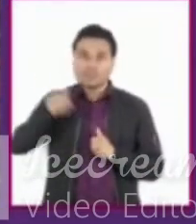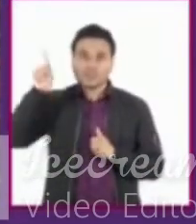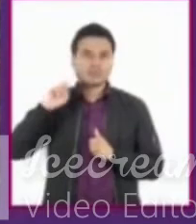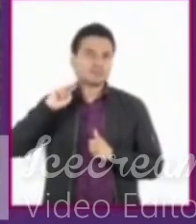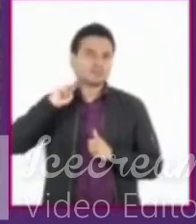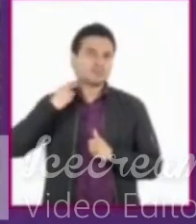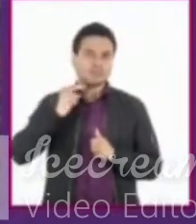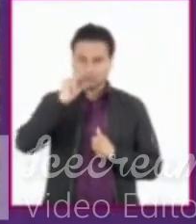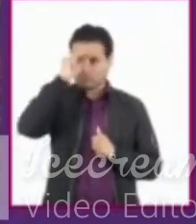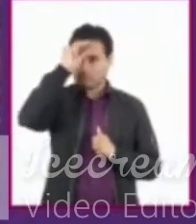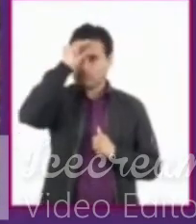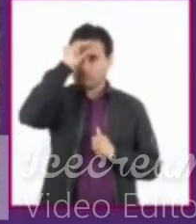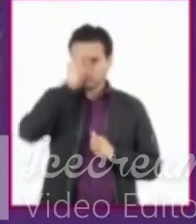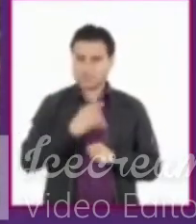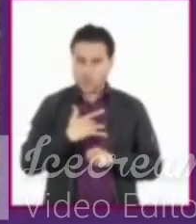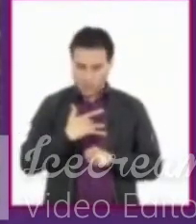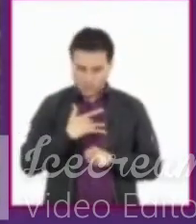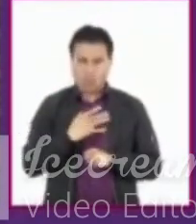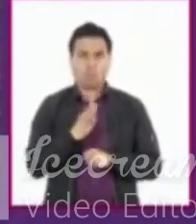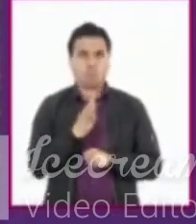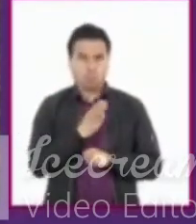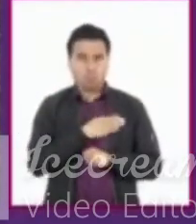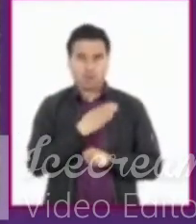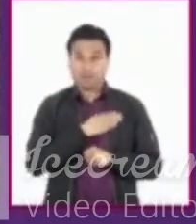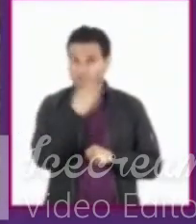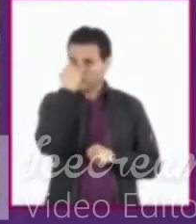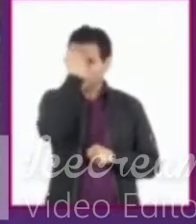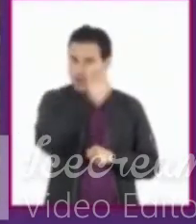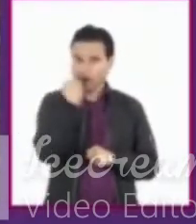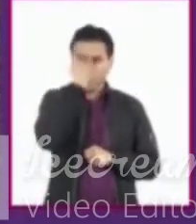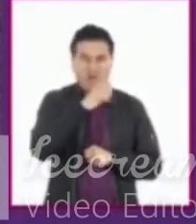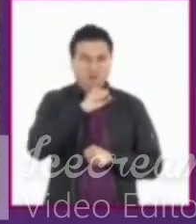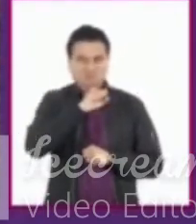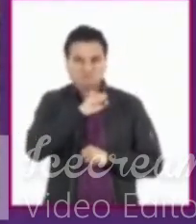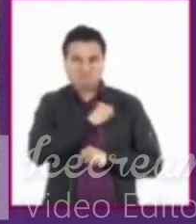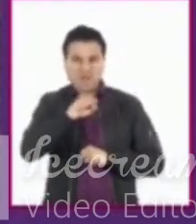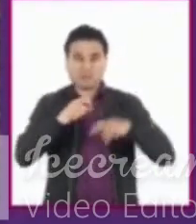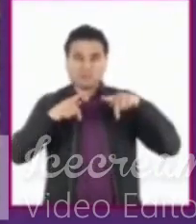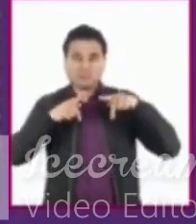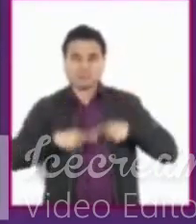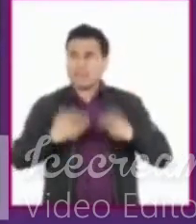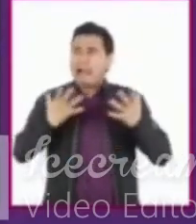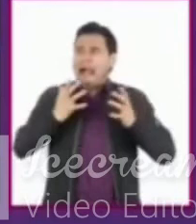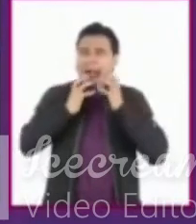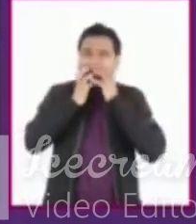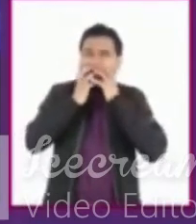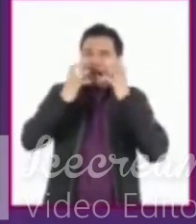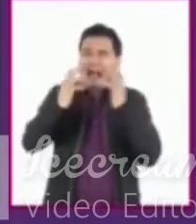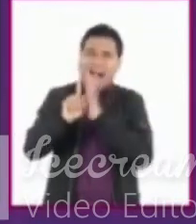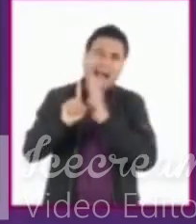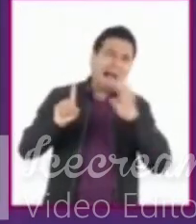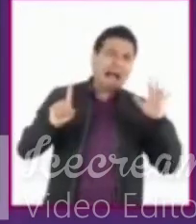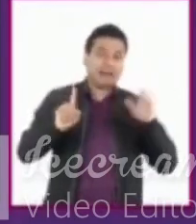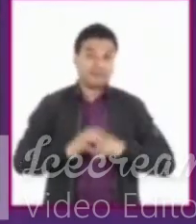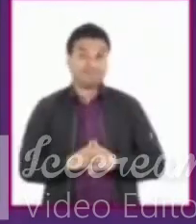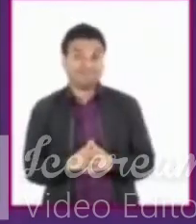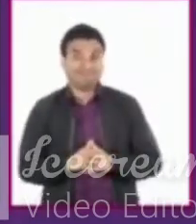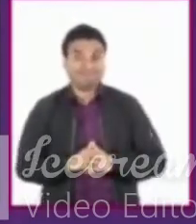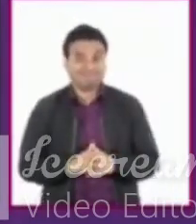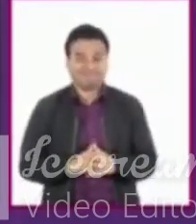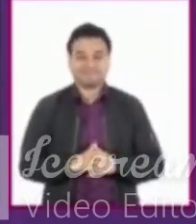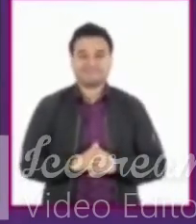es inteligente y sensible, su aspecto monstruoso provoca el rechazo y el horror de los demás.